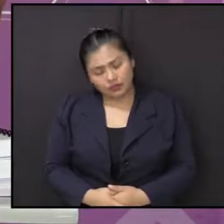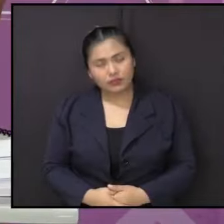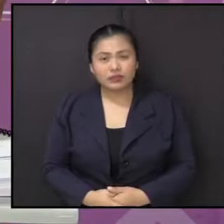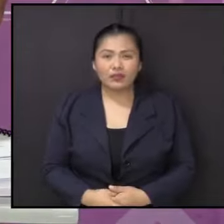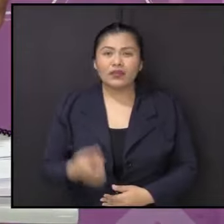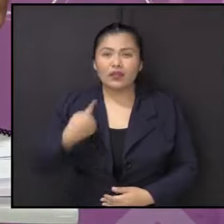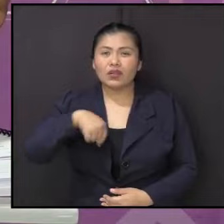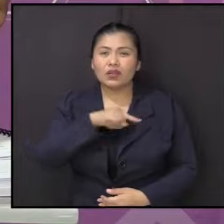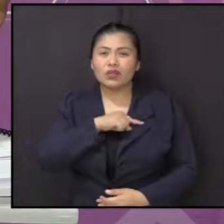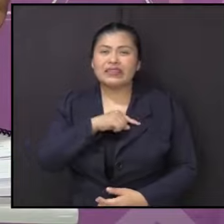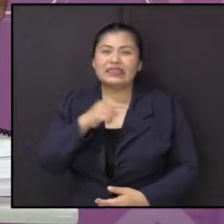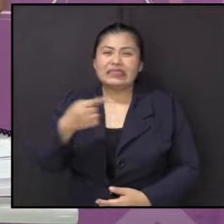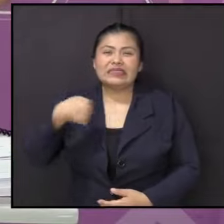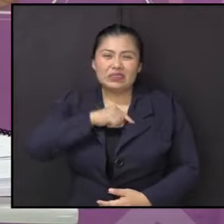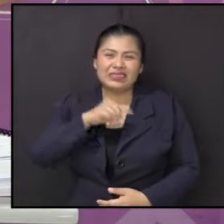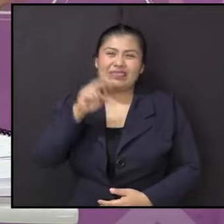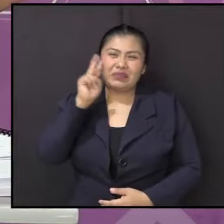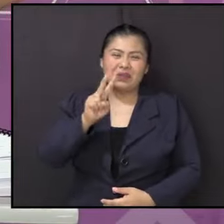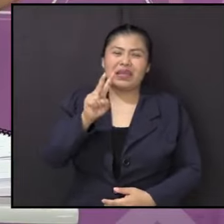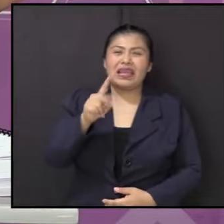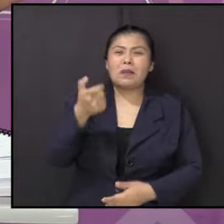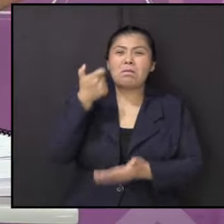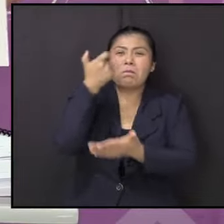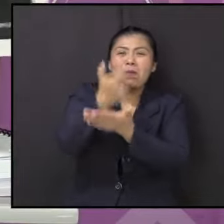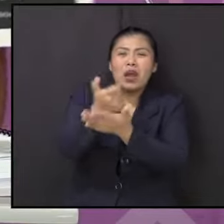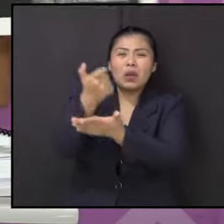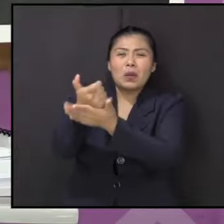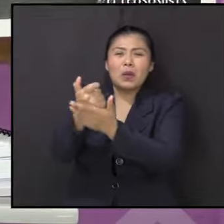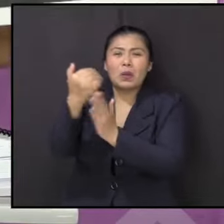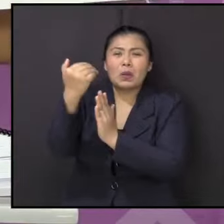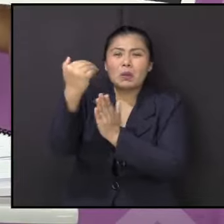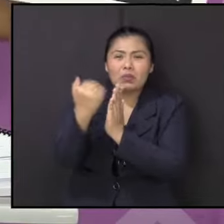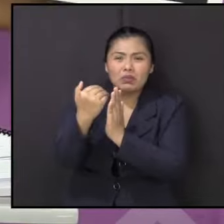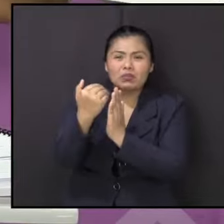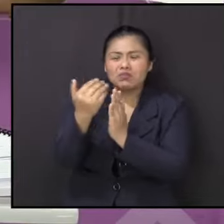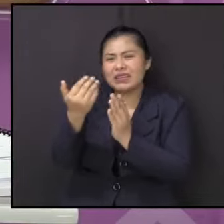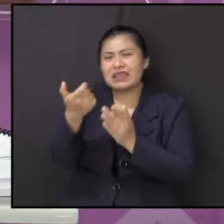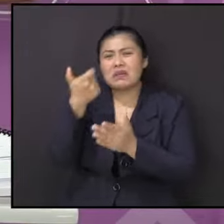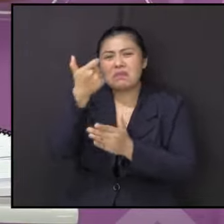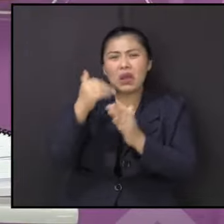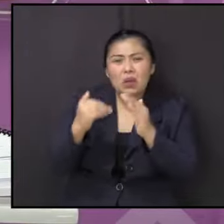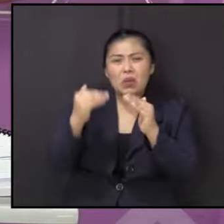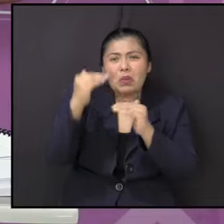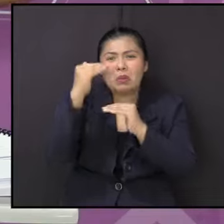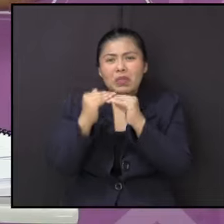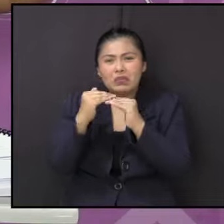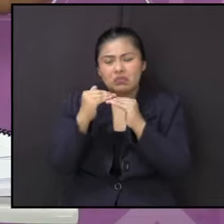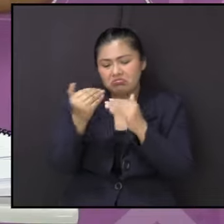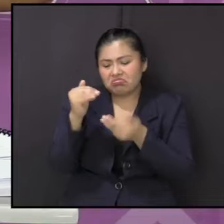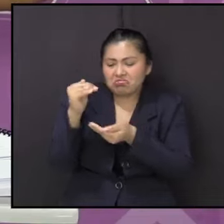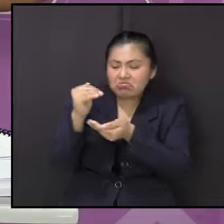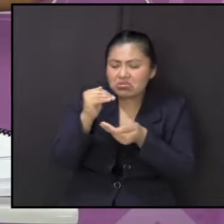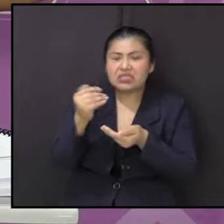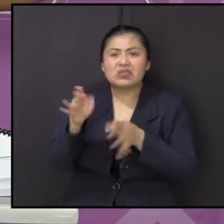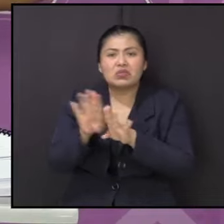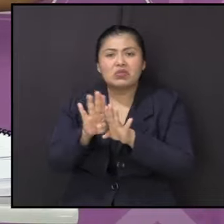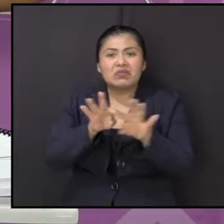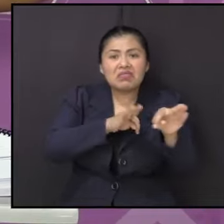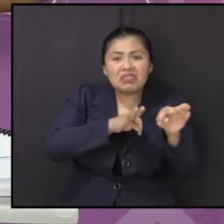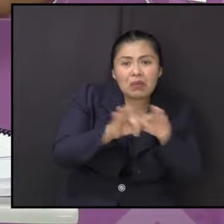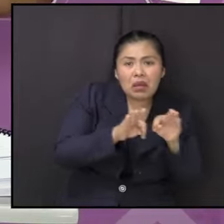el tema del salario mínimo en México. ¿Por qué es muy importante ver el salario mínimo en México? Porque si no hubiera trabajo, el salario mínimo se